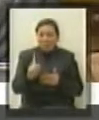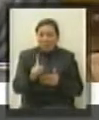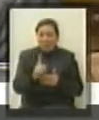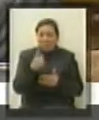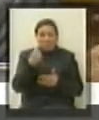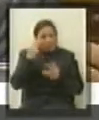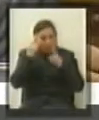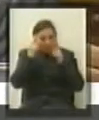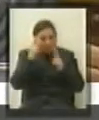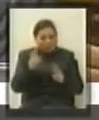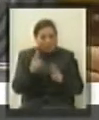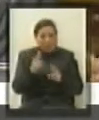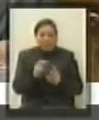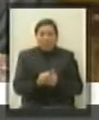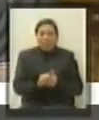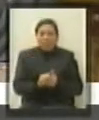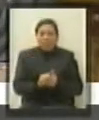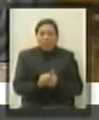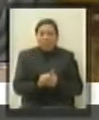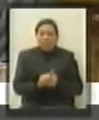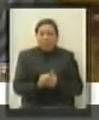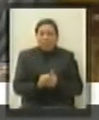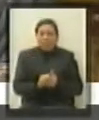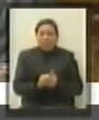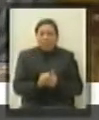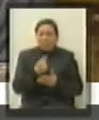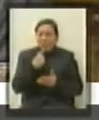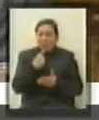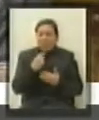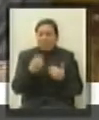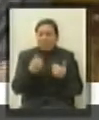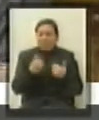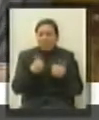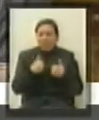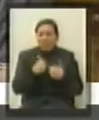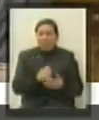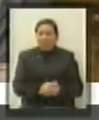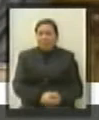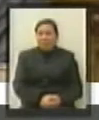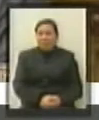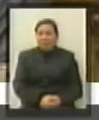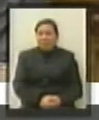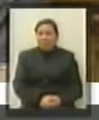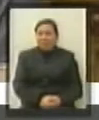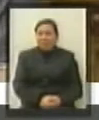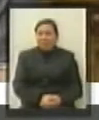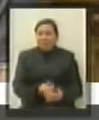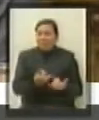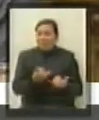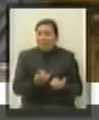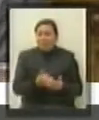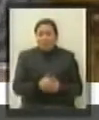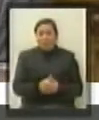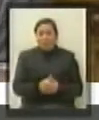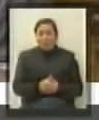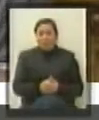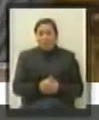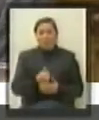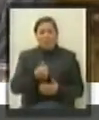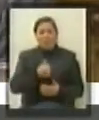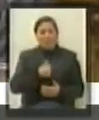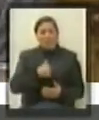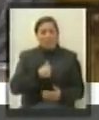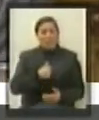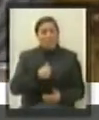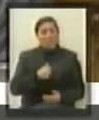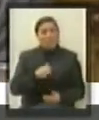por el respeto que me merecen, les corresponde tener. Pero no solamente lo hago ahora. La propia señora